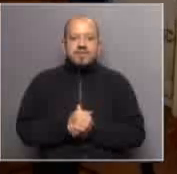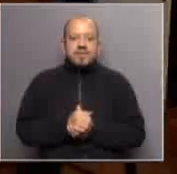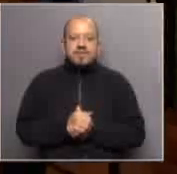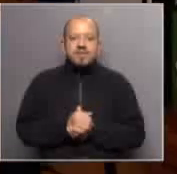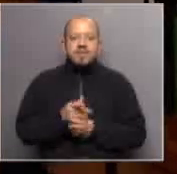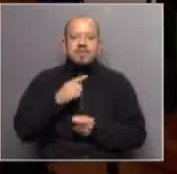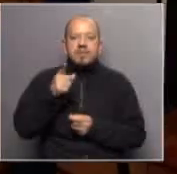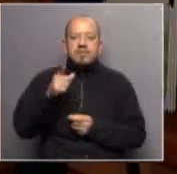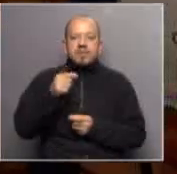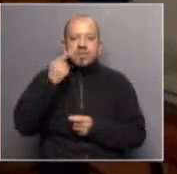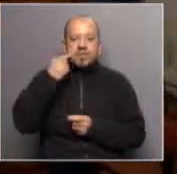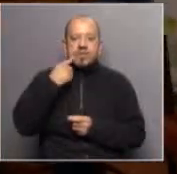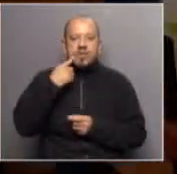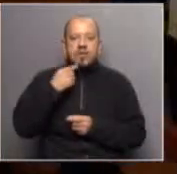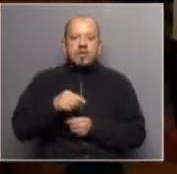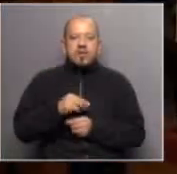es el teléfono?